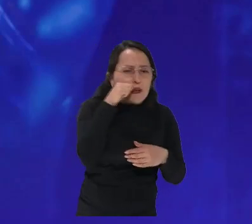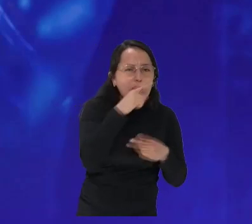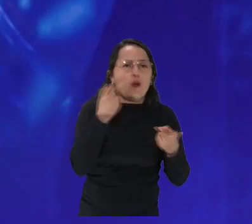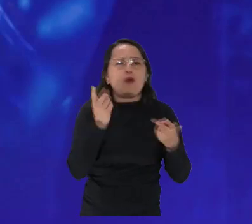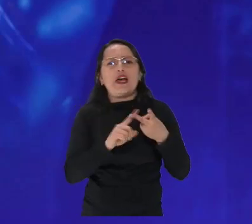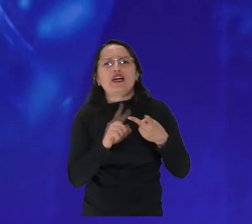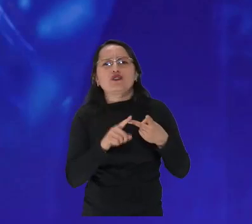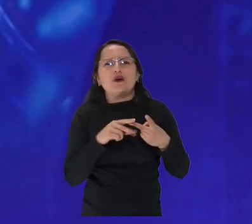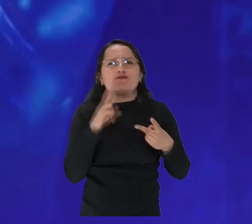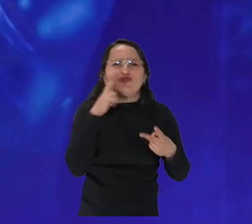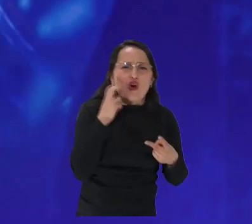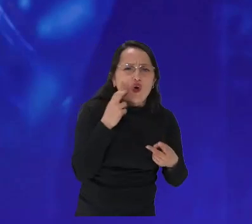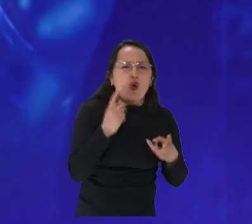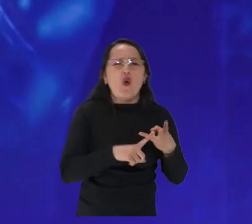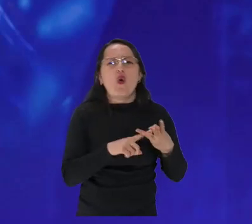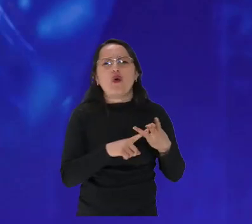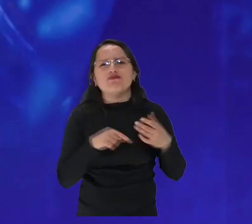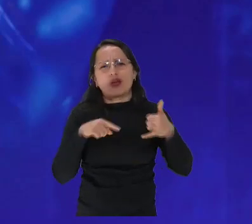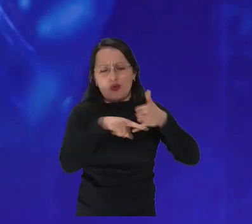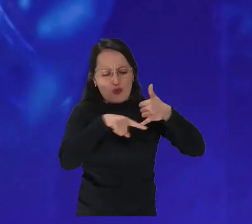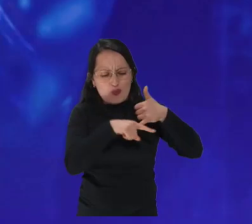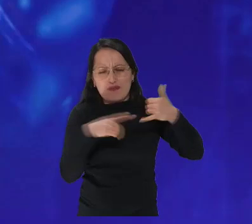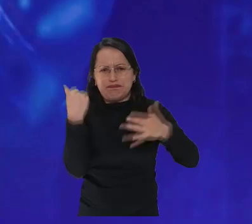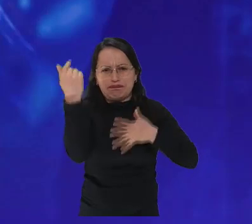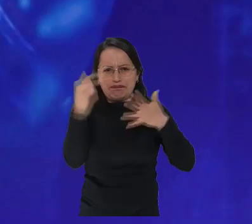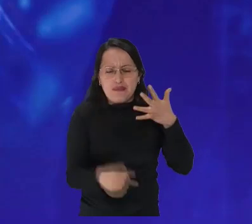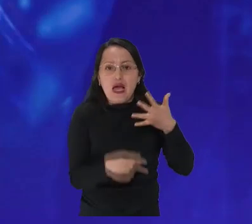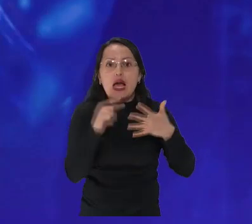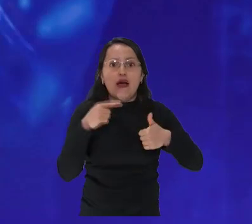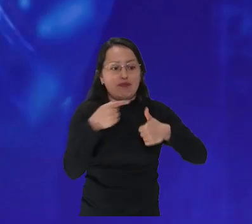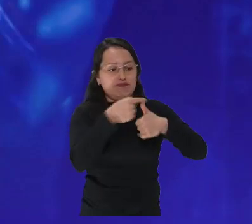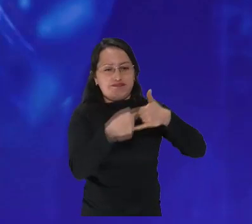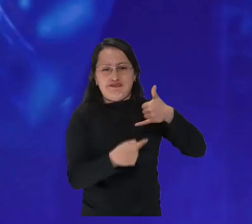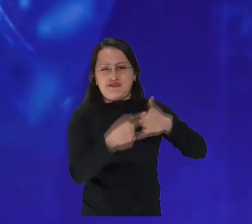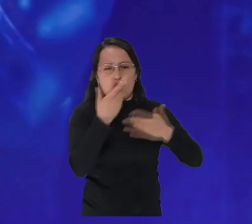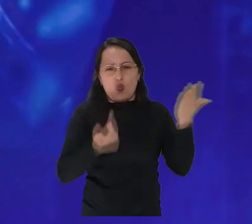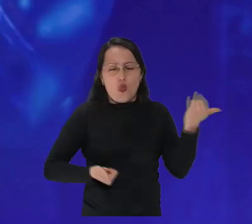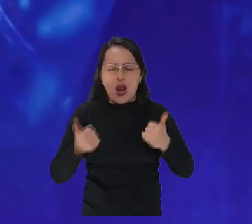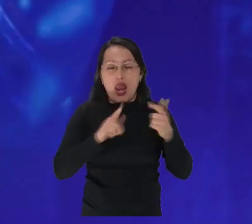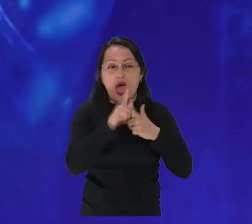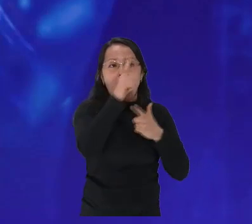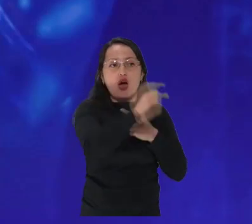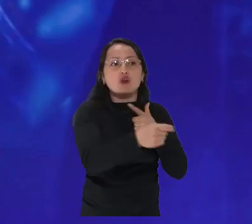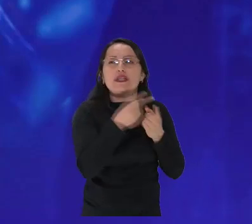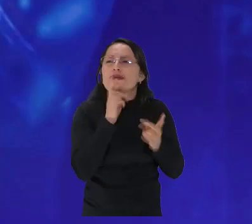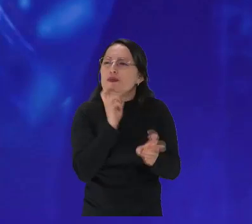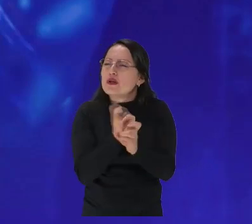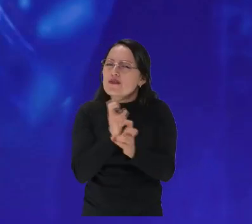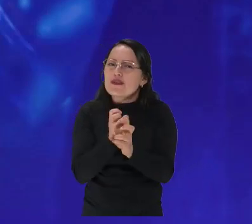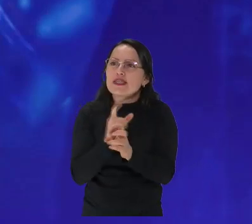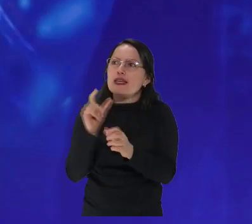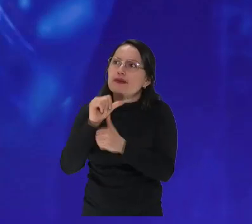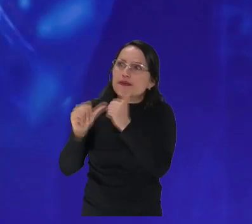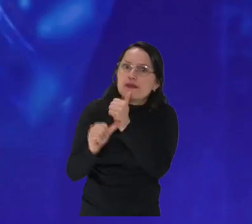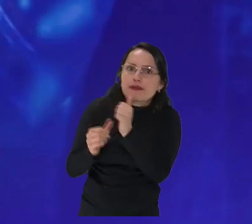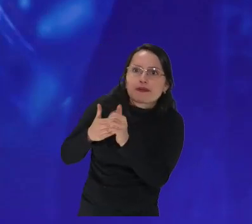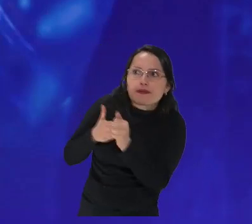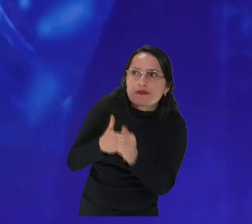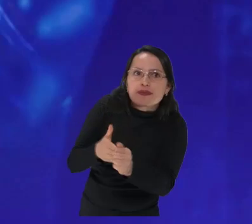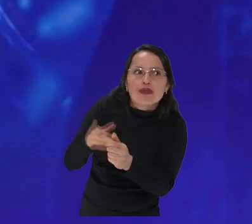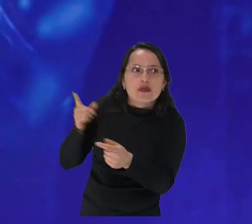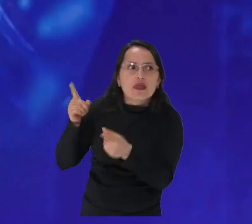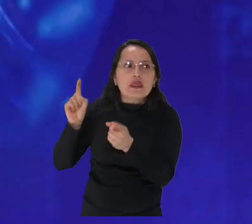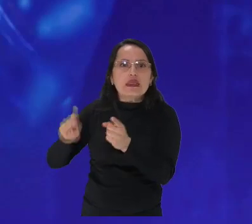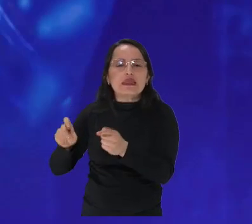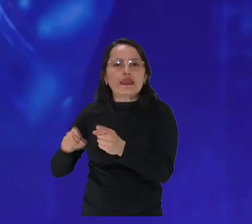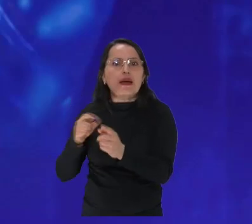Chocó, para la Guajira, muy difícilmente este cirujano va a poder tener una mentoría continua de estar mejorando su técnica y estar mejorando